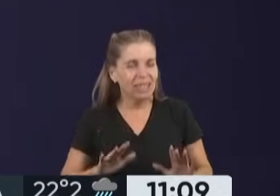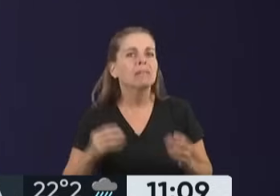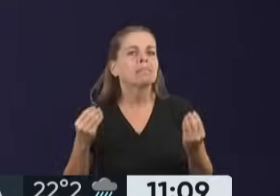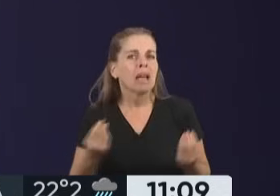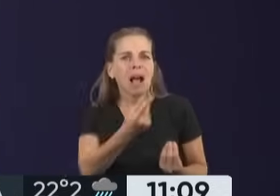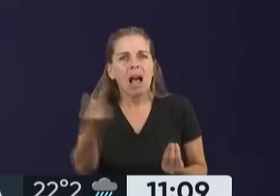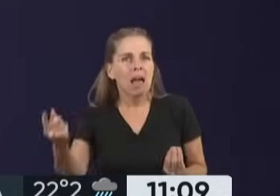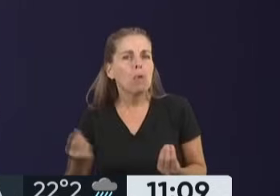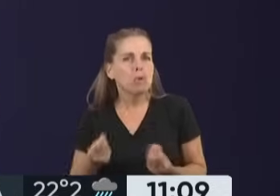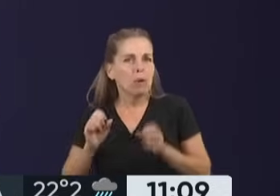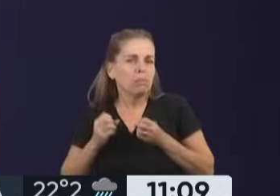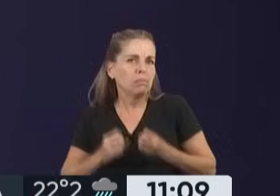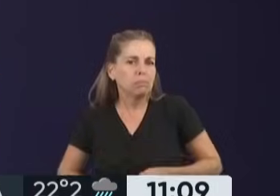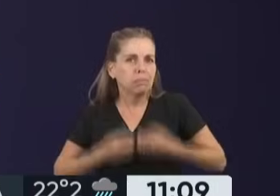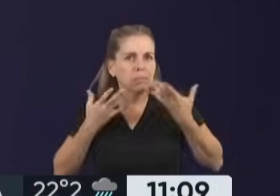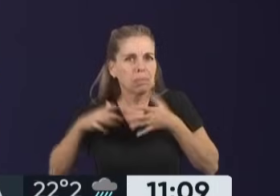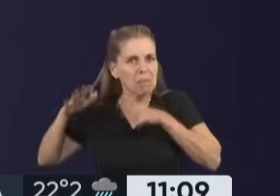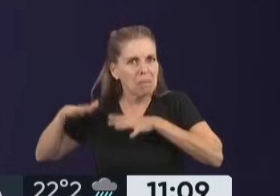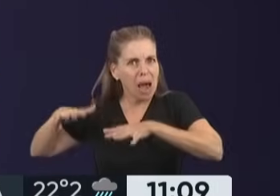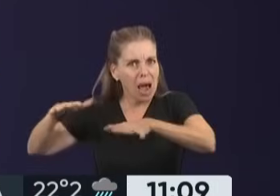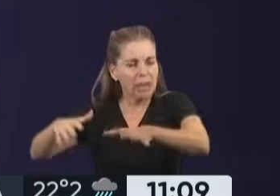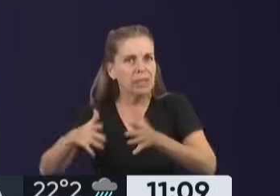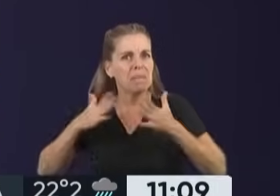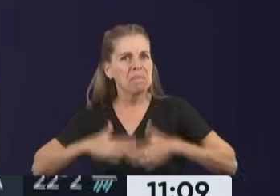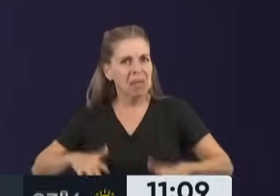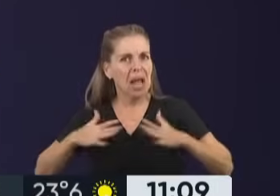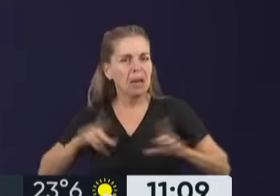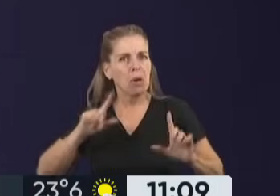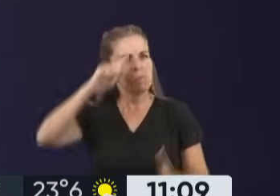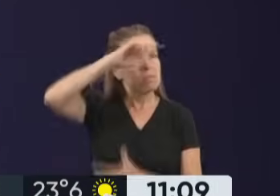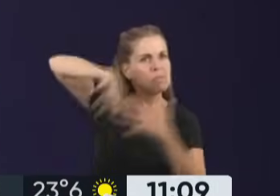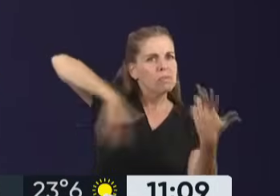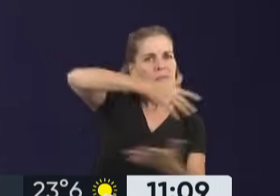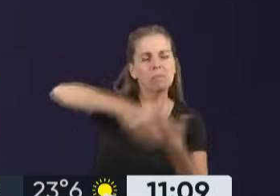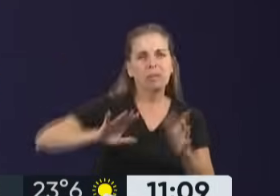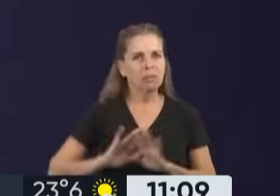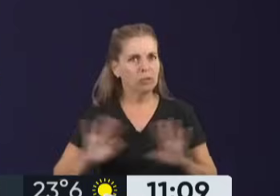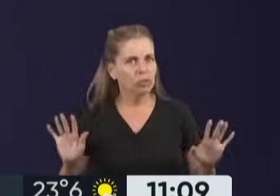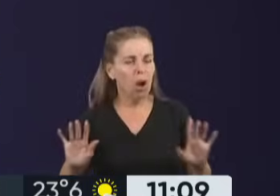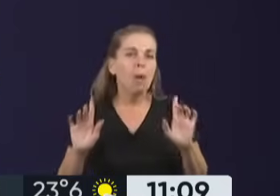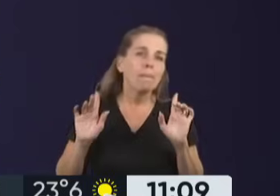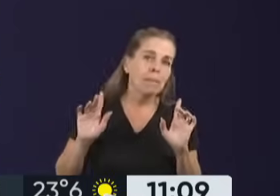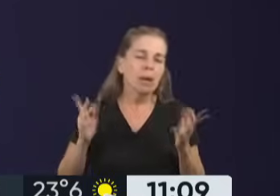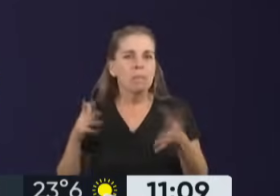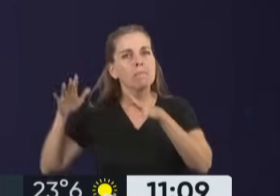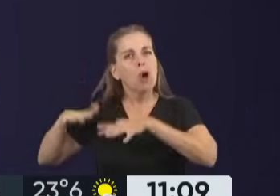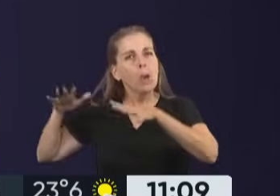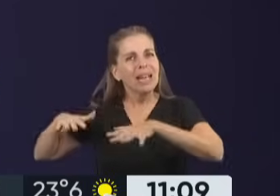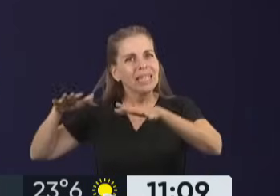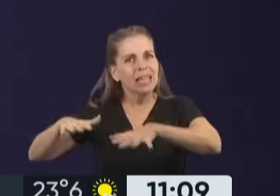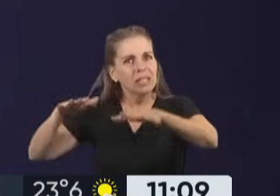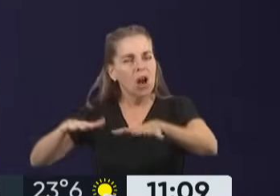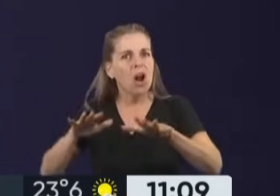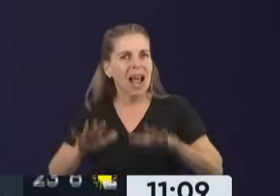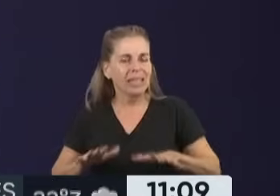sin violencia y sin ningún tipo de desorden público, más allá de los propios de una movilización de